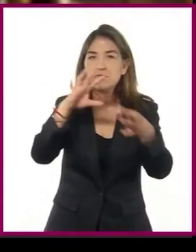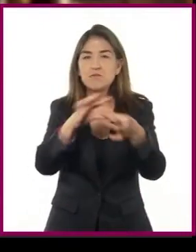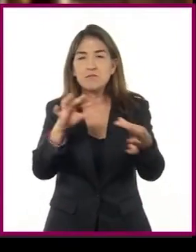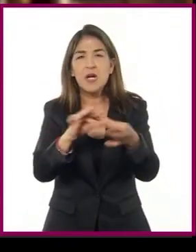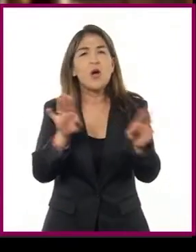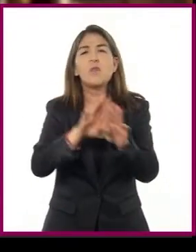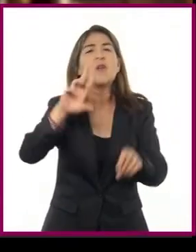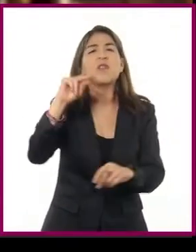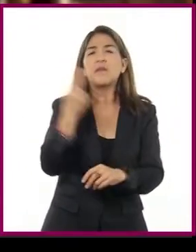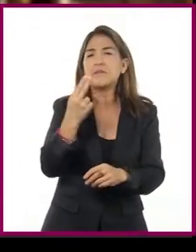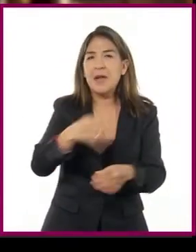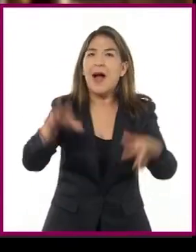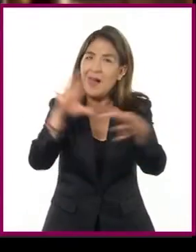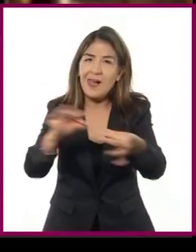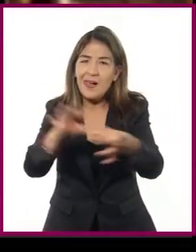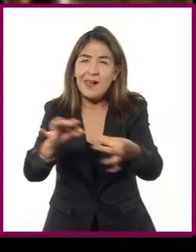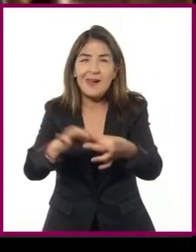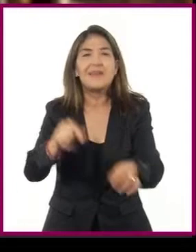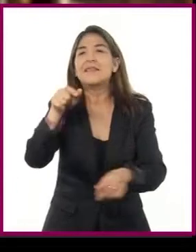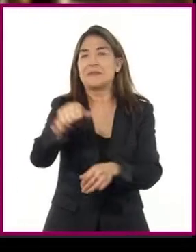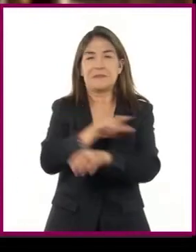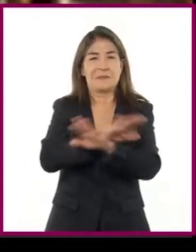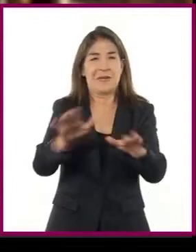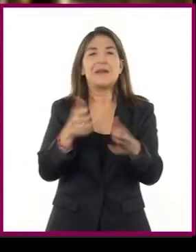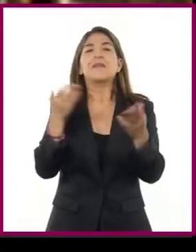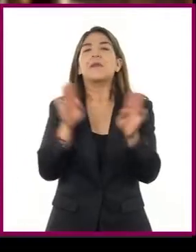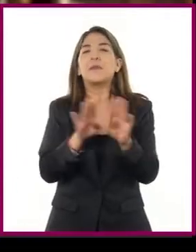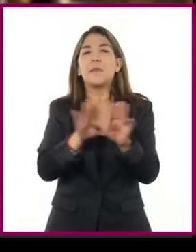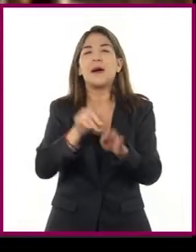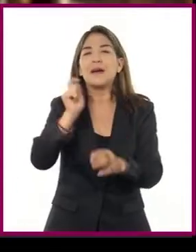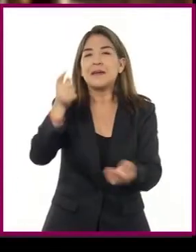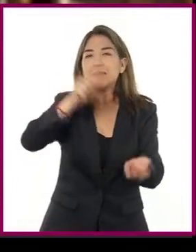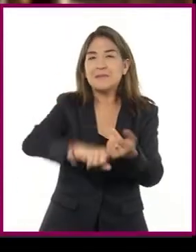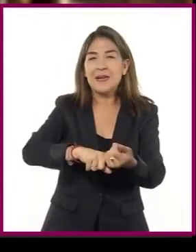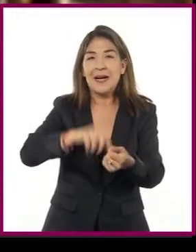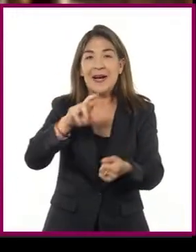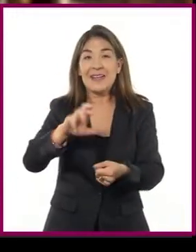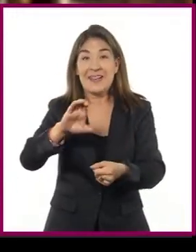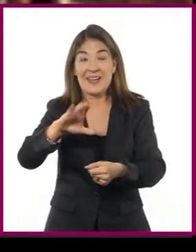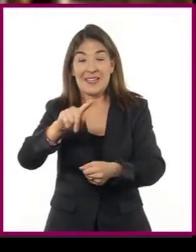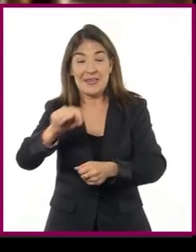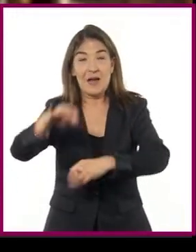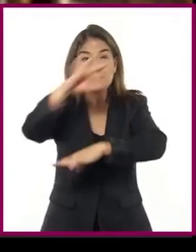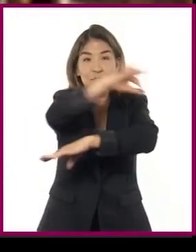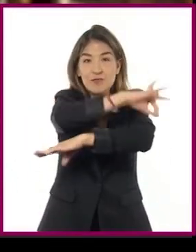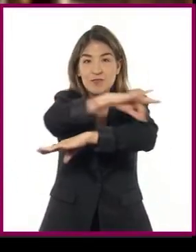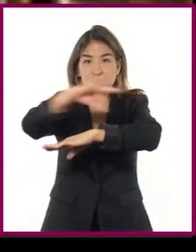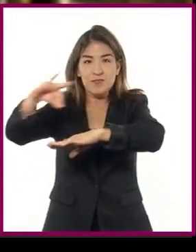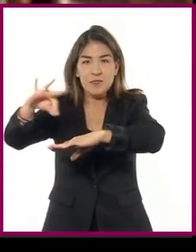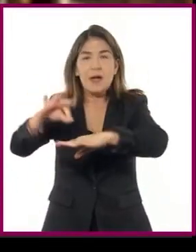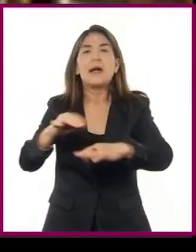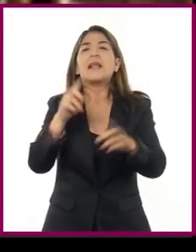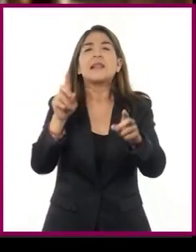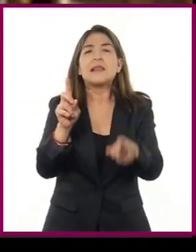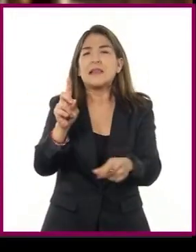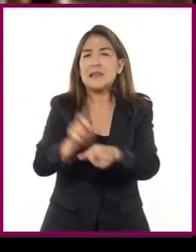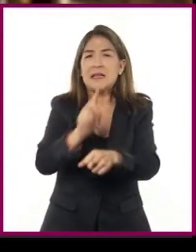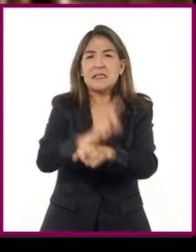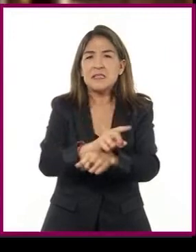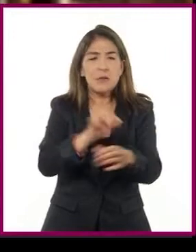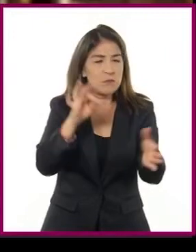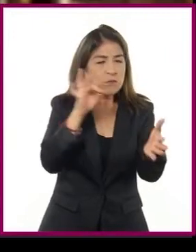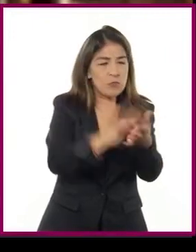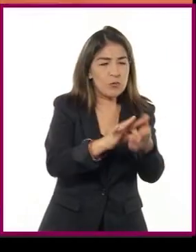más explicación. Es posible trazar una recta desde cualquier punto